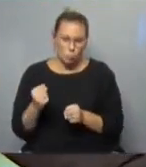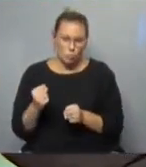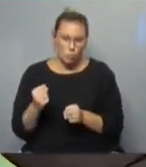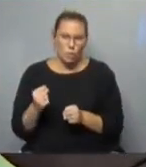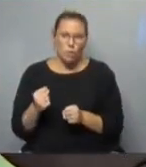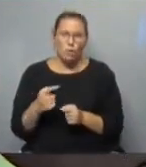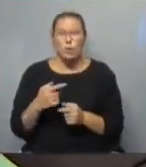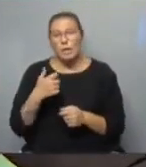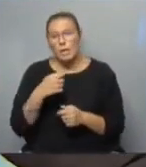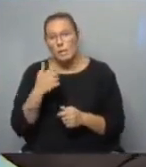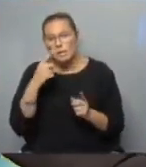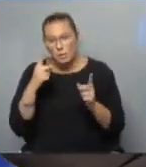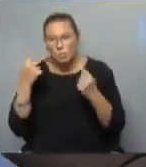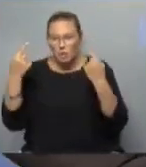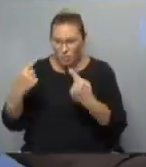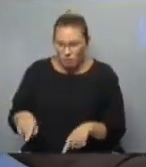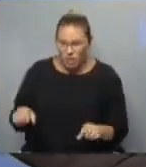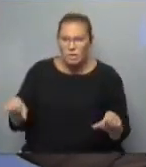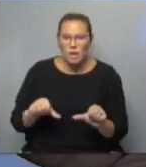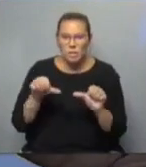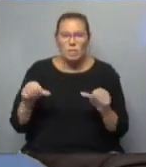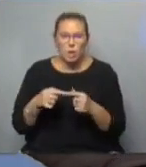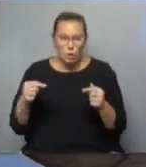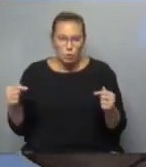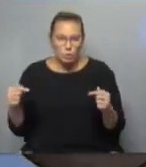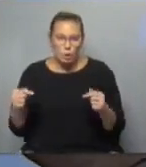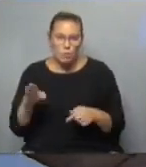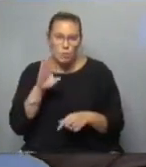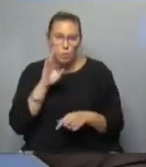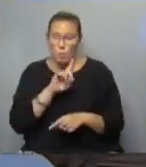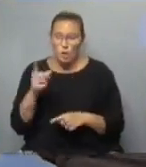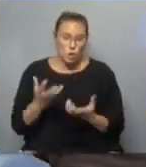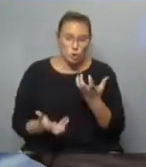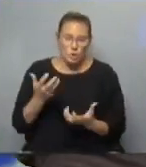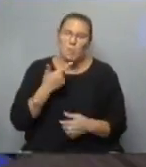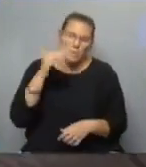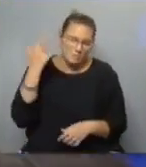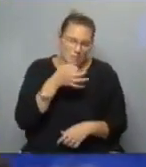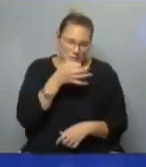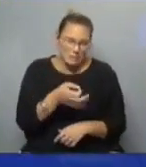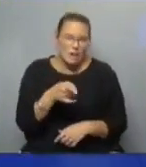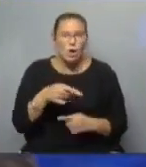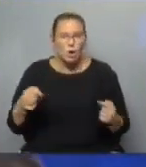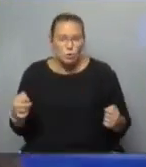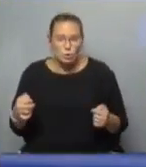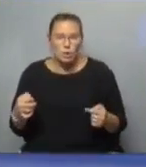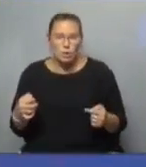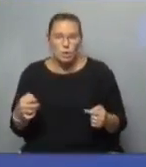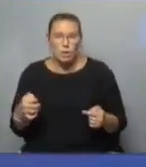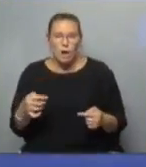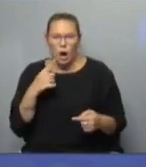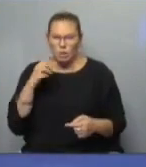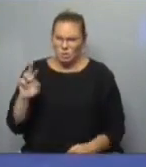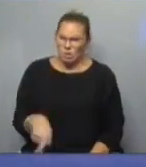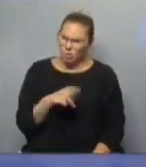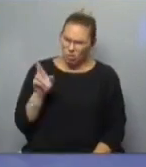el costo, porque sos diferente, porque haces cosas, y eso como mi madre no cocinaba, por ejemplo, digo, todas esas cosas que dicen y te dicen qué